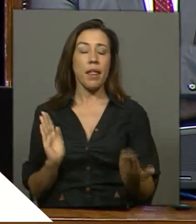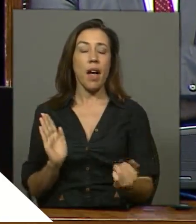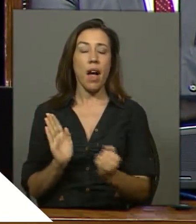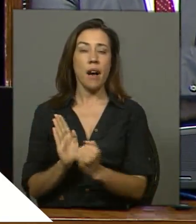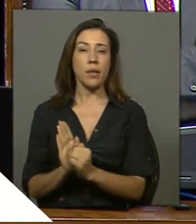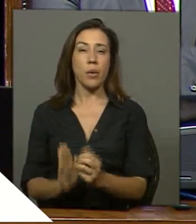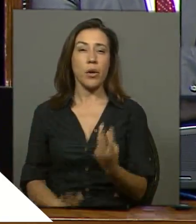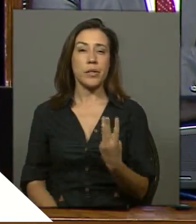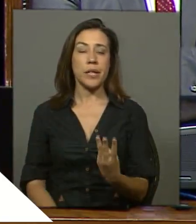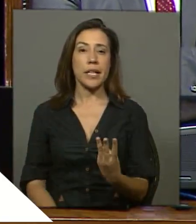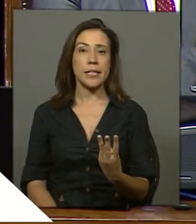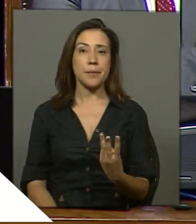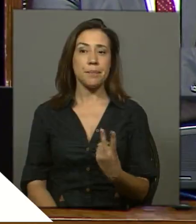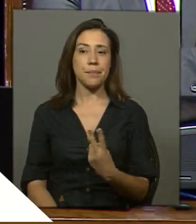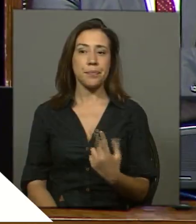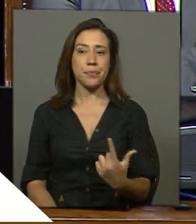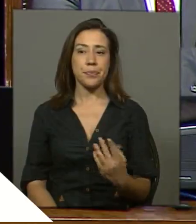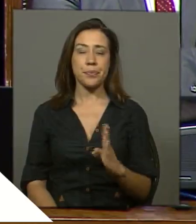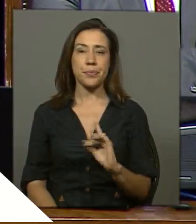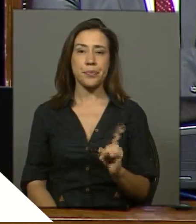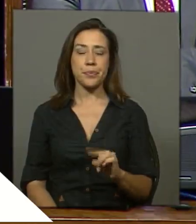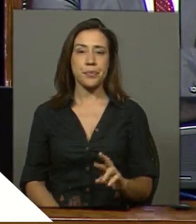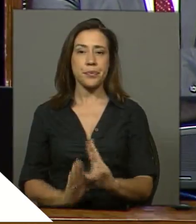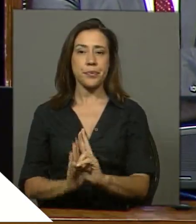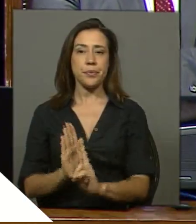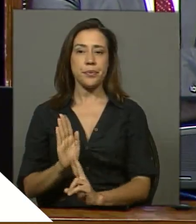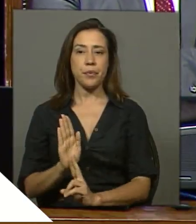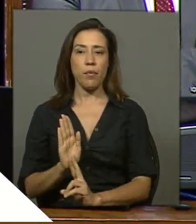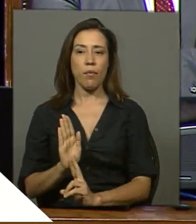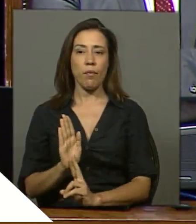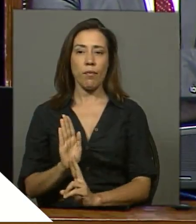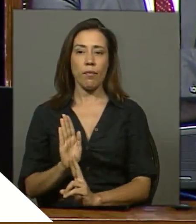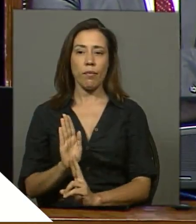artículo 327 bis del